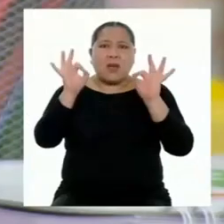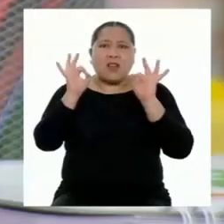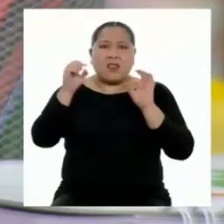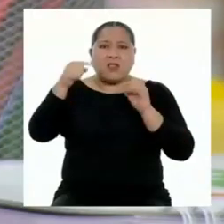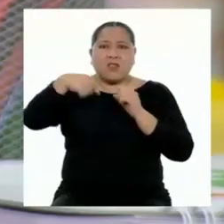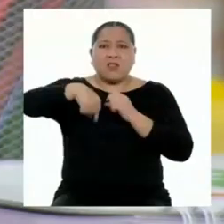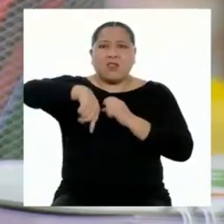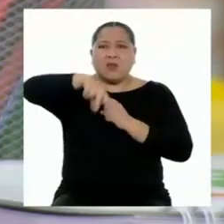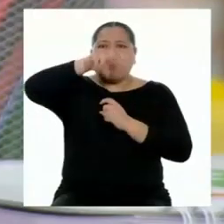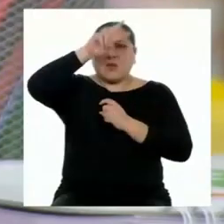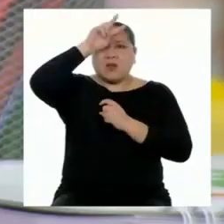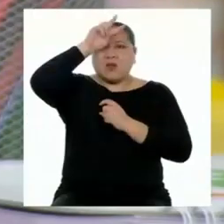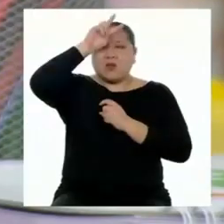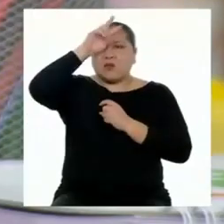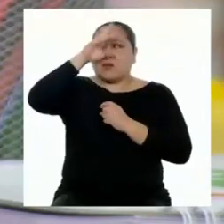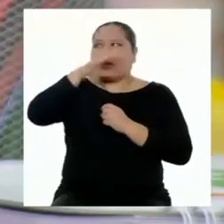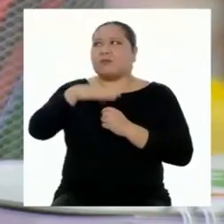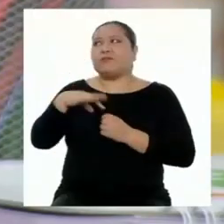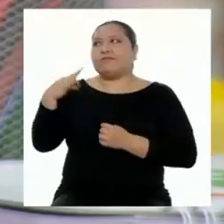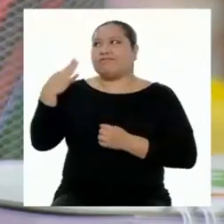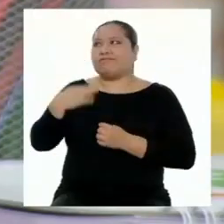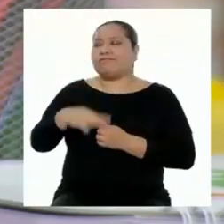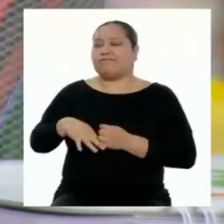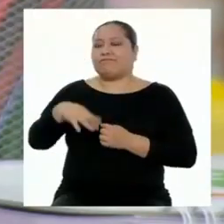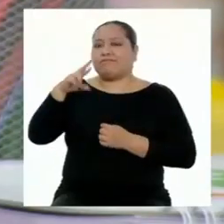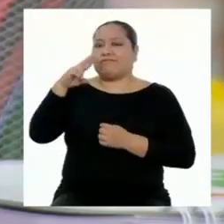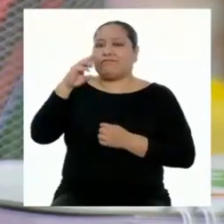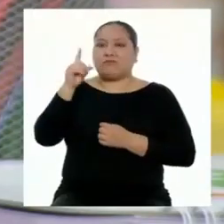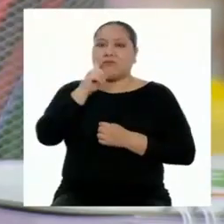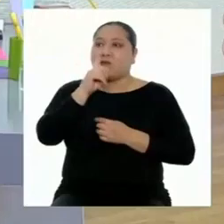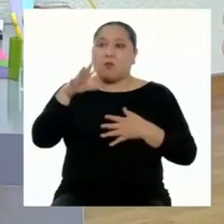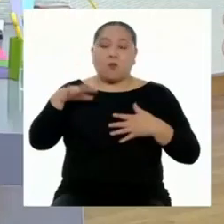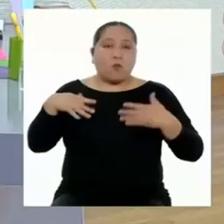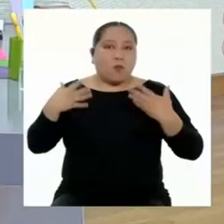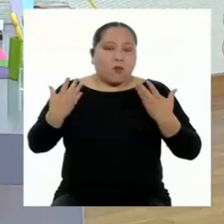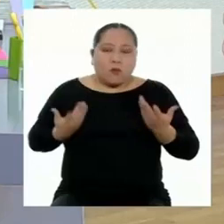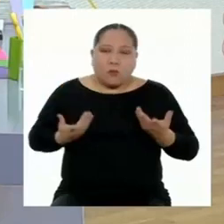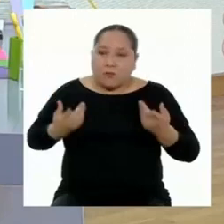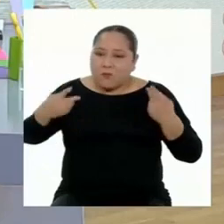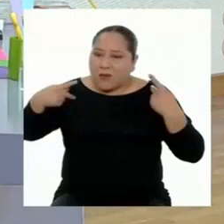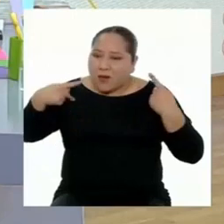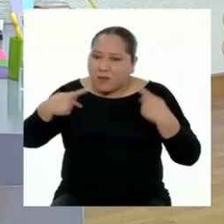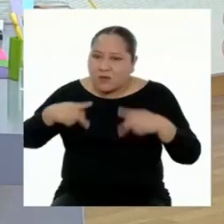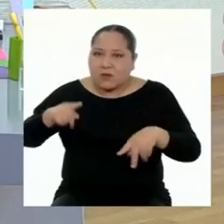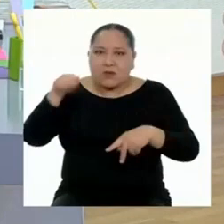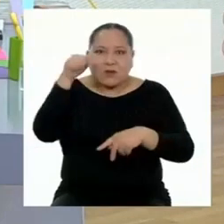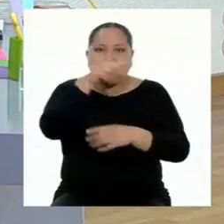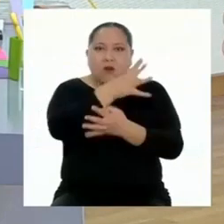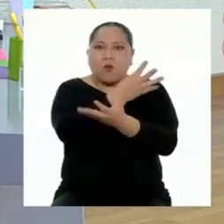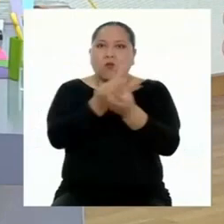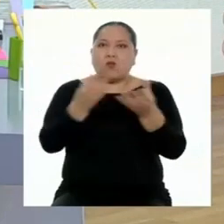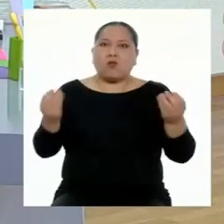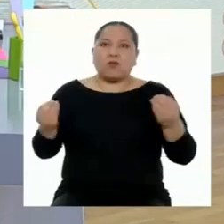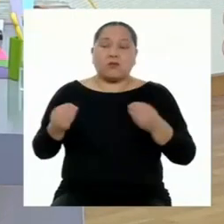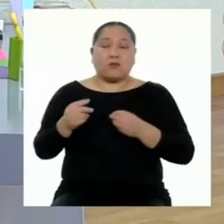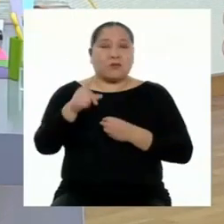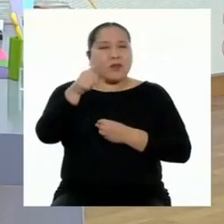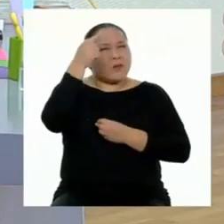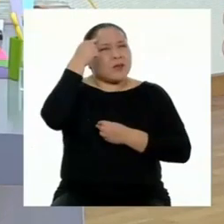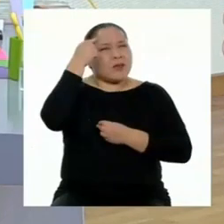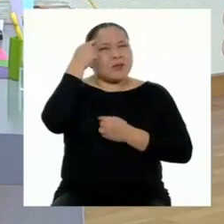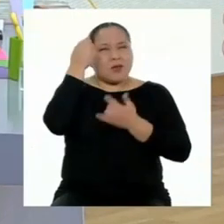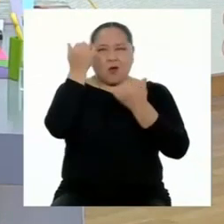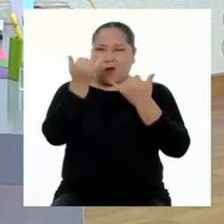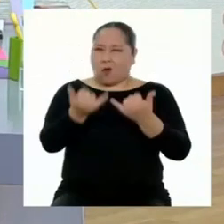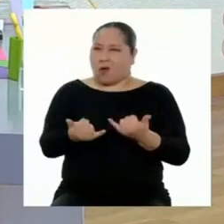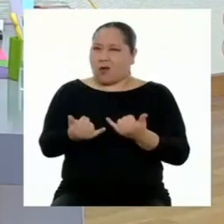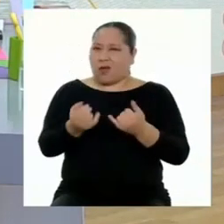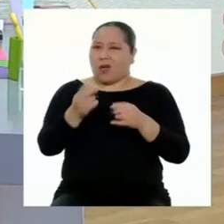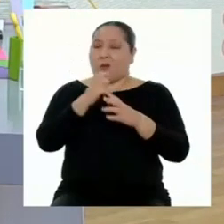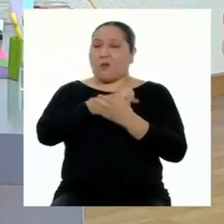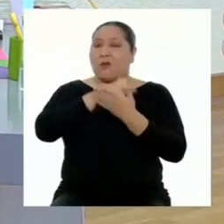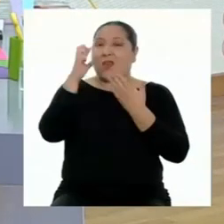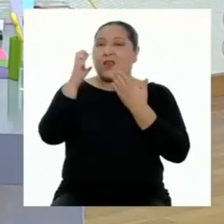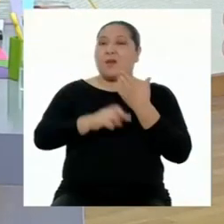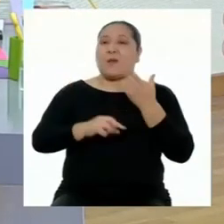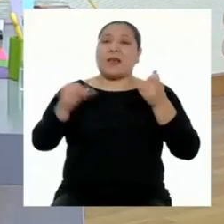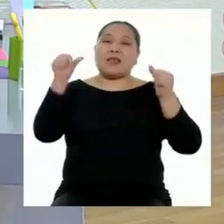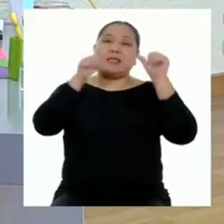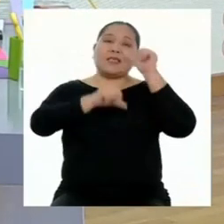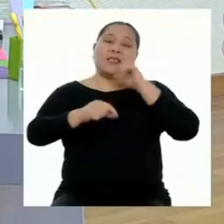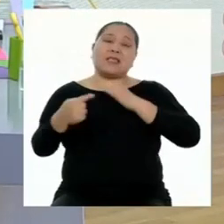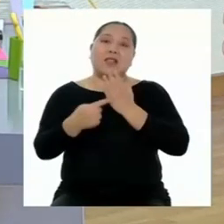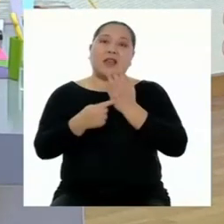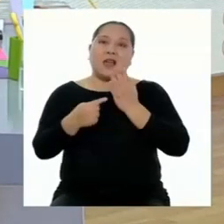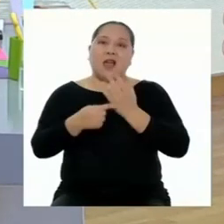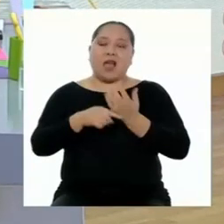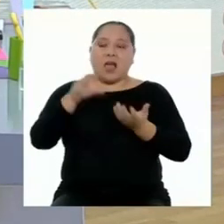Es verdad, Rodrigo. No podemos dejar que desaparezcan. ¿Qué les parece si hoy en nuestro programa de ciencia y tecnología aprendemos